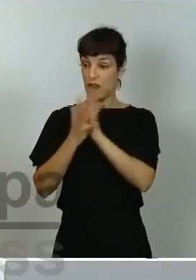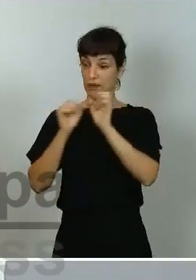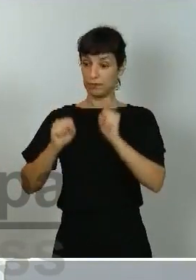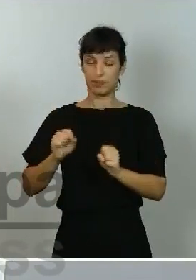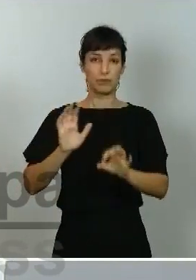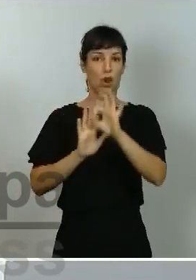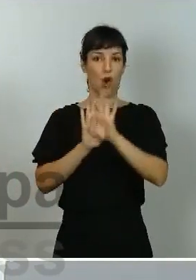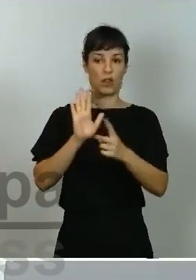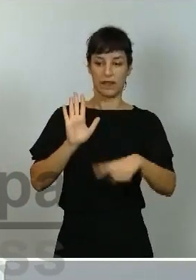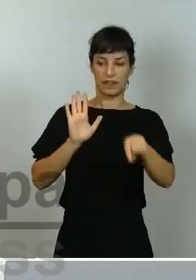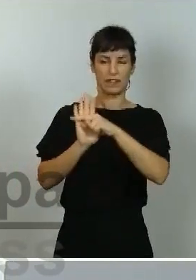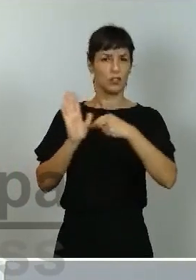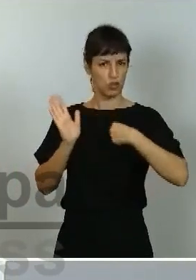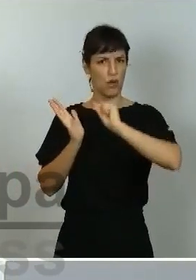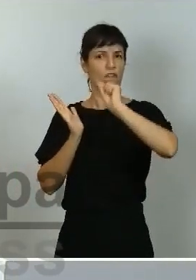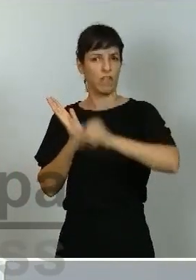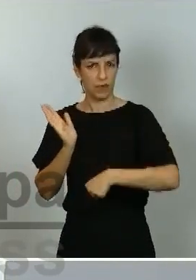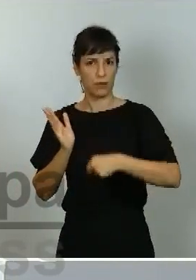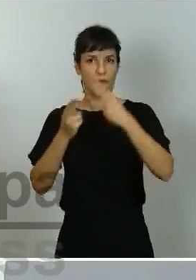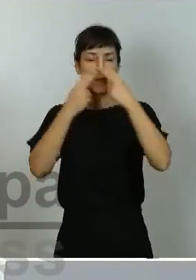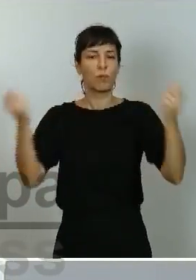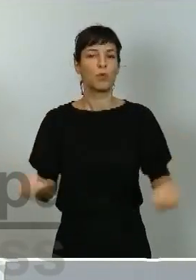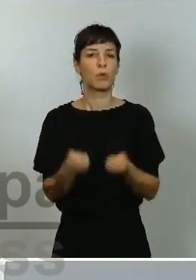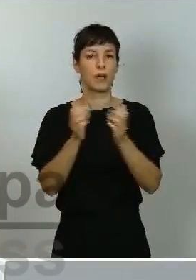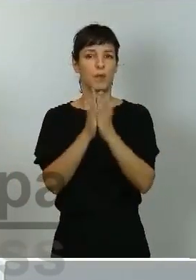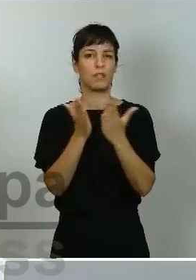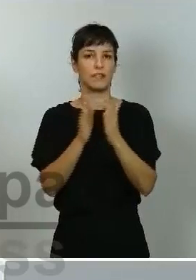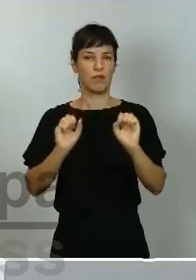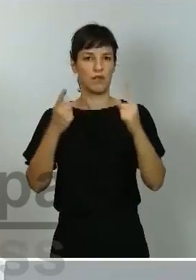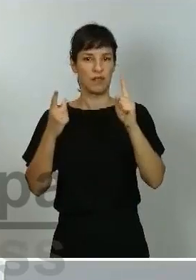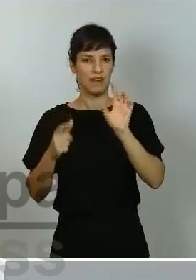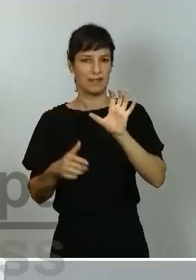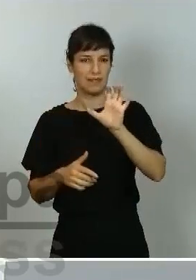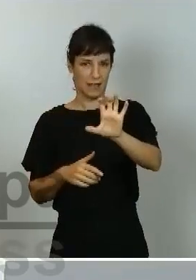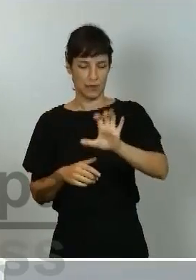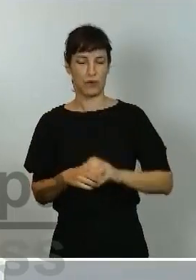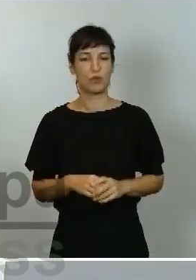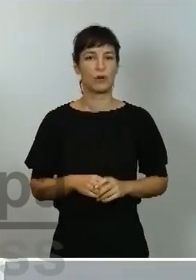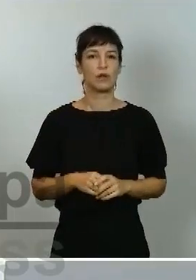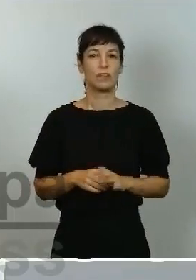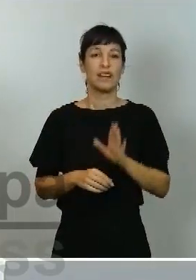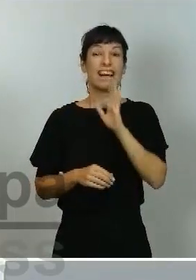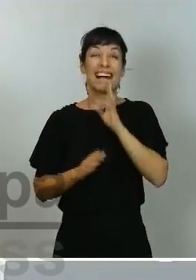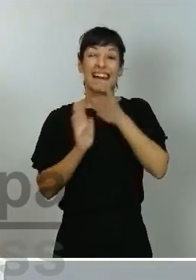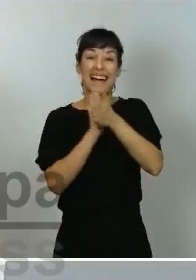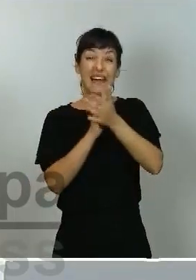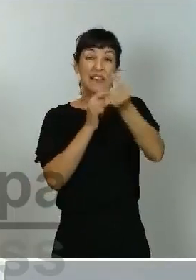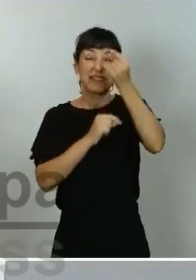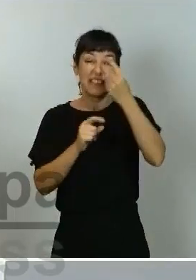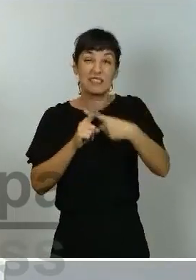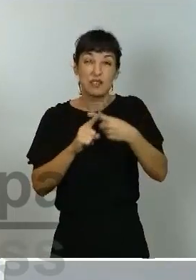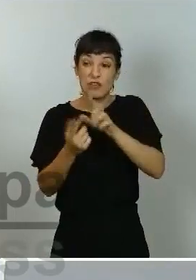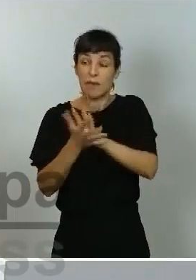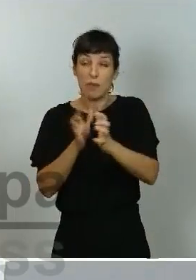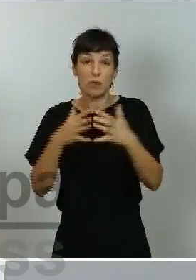que será publicada en o Boletín Oficial do Estado con os detalles que lhes he avanzado desta acción coordinada en Salud Pública que